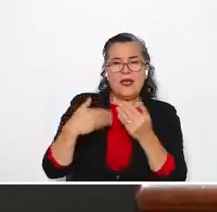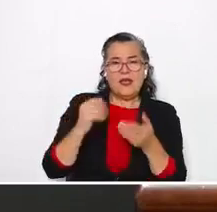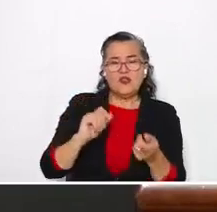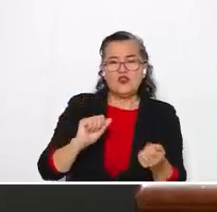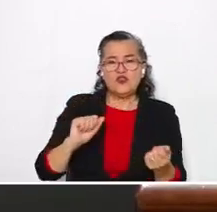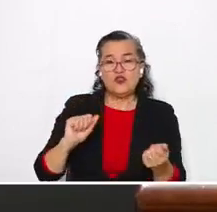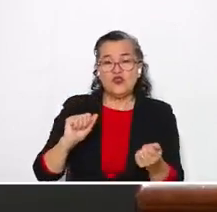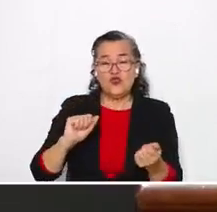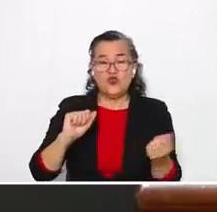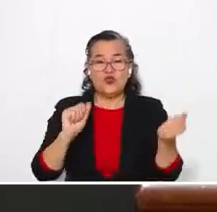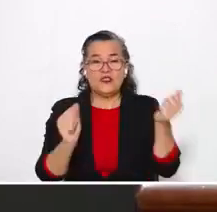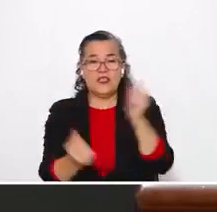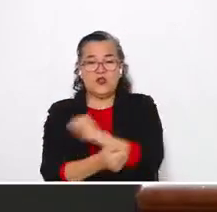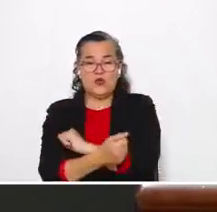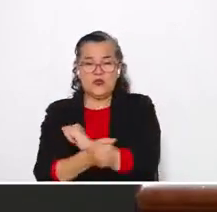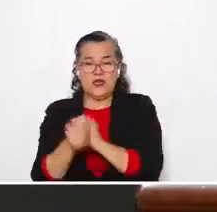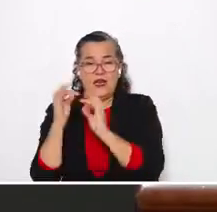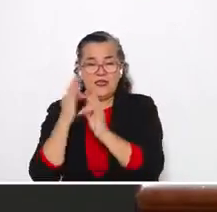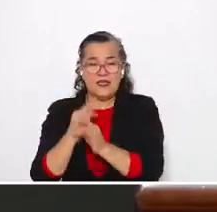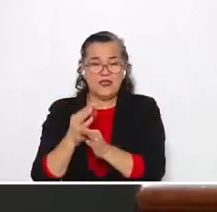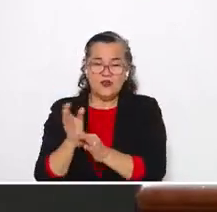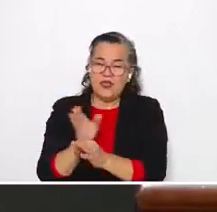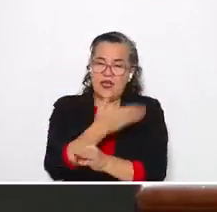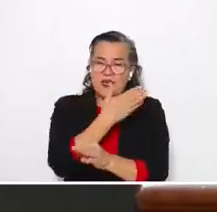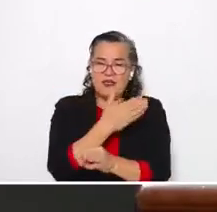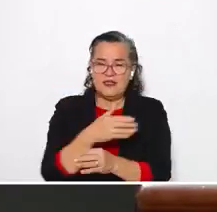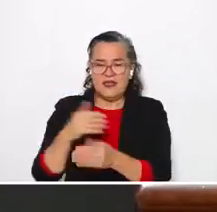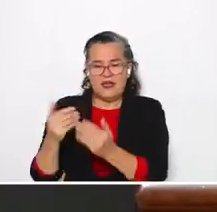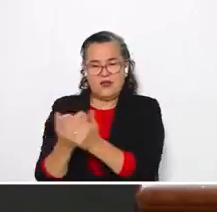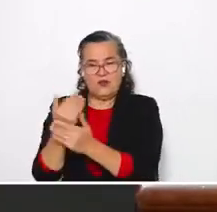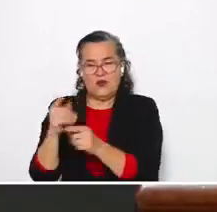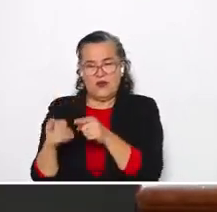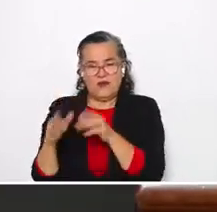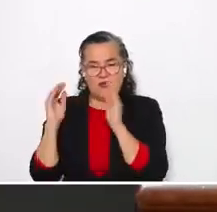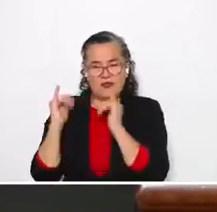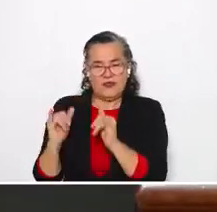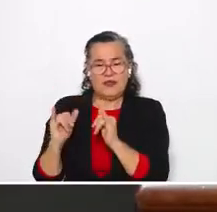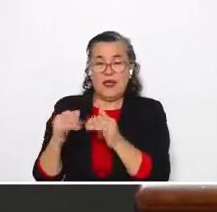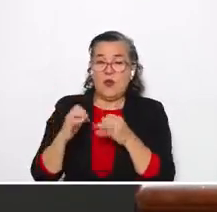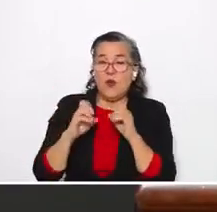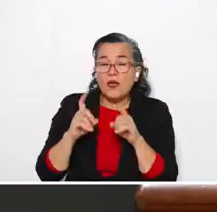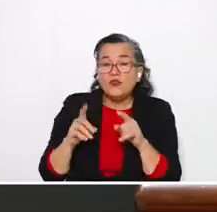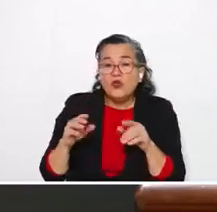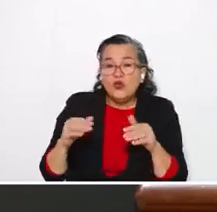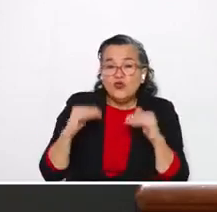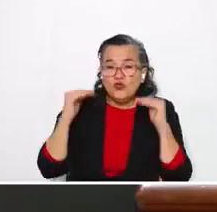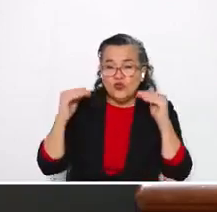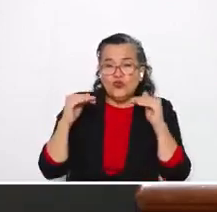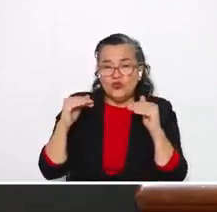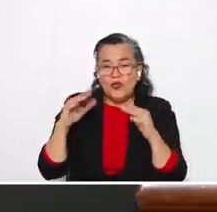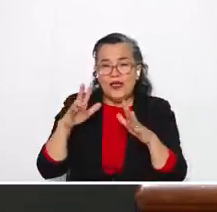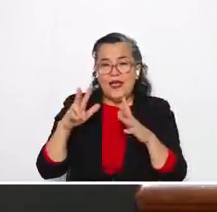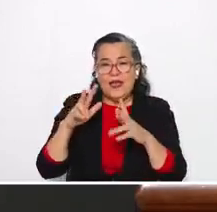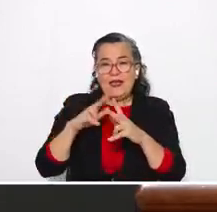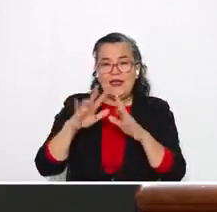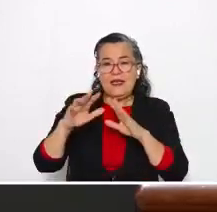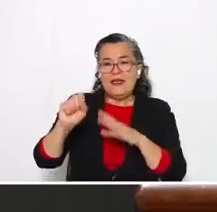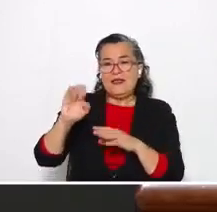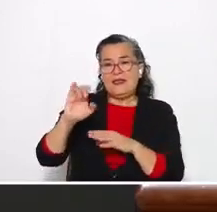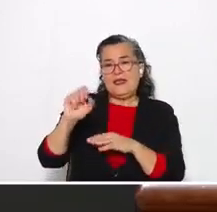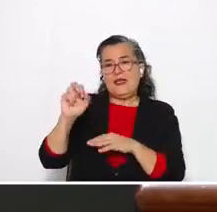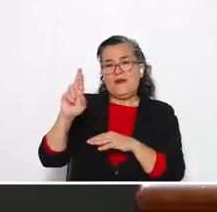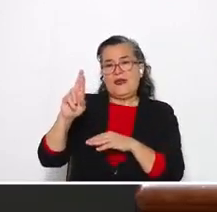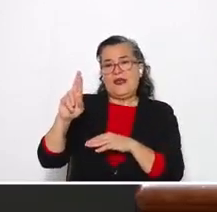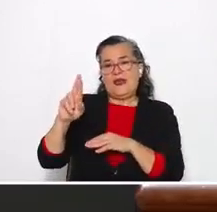sustituir a las tradicionales. Nuestra educación superior se mueve también en el ciberespacio con la